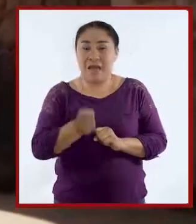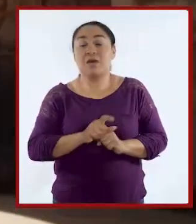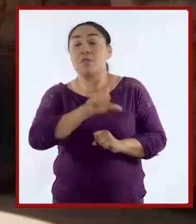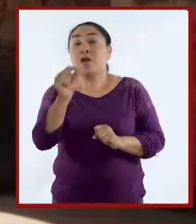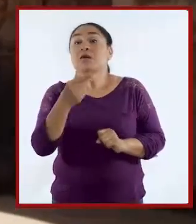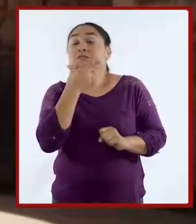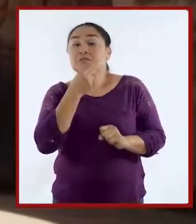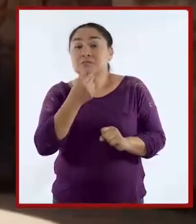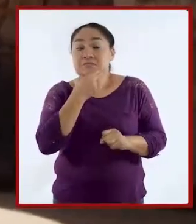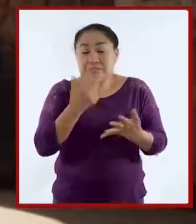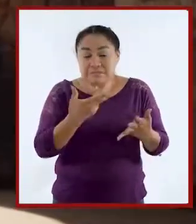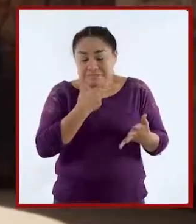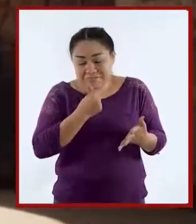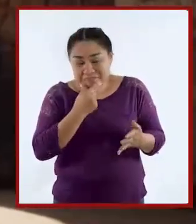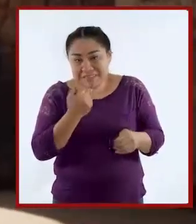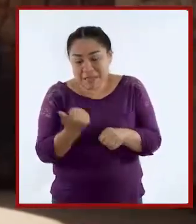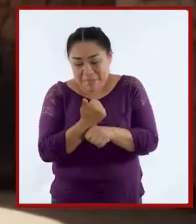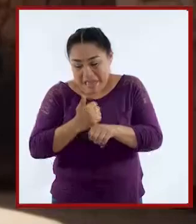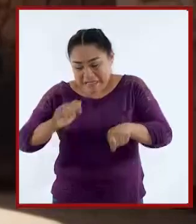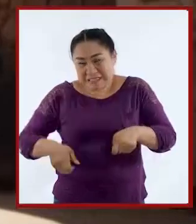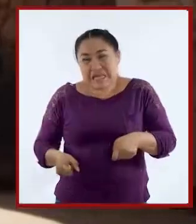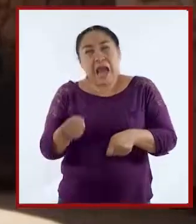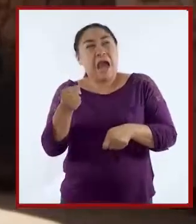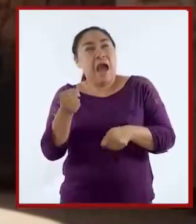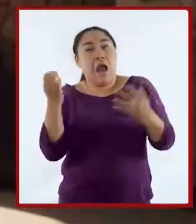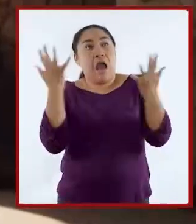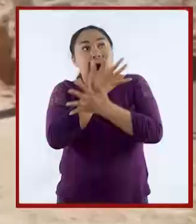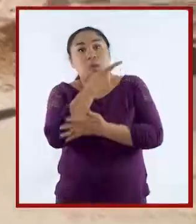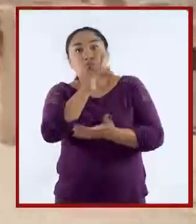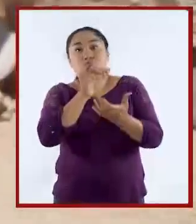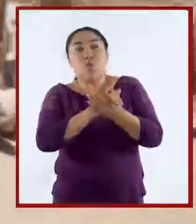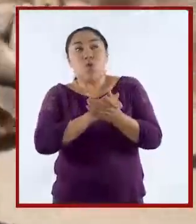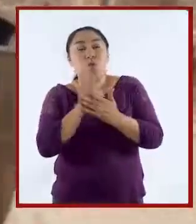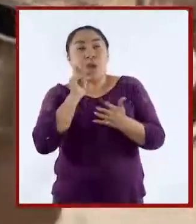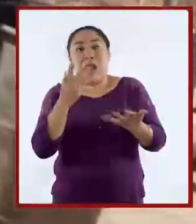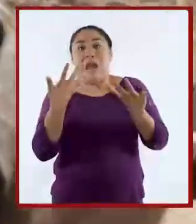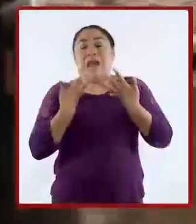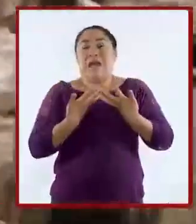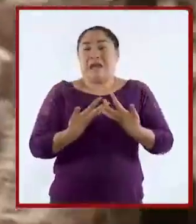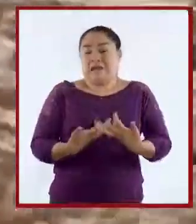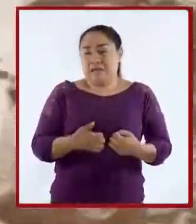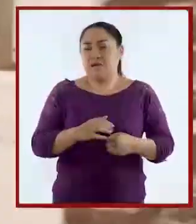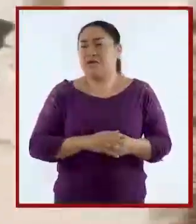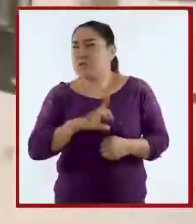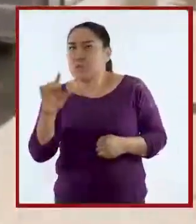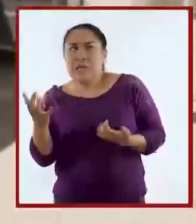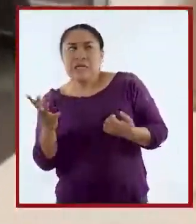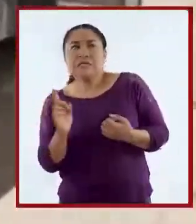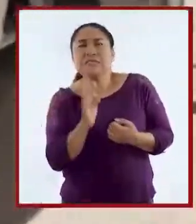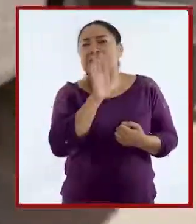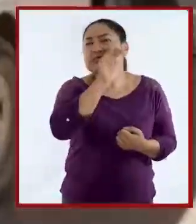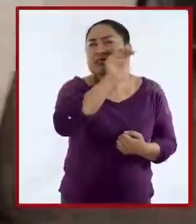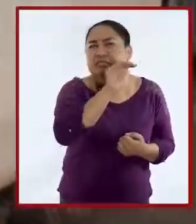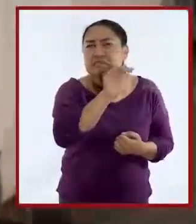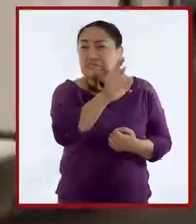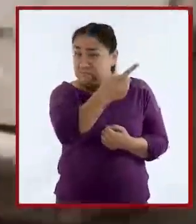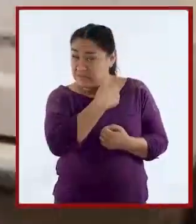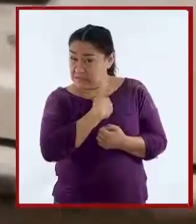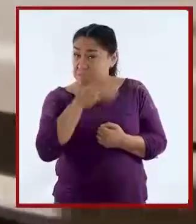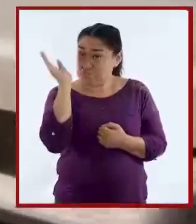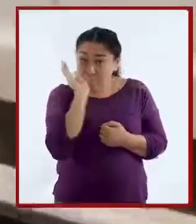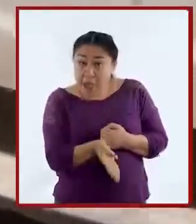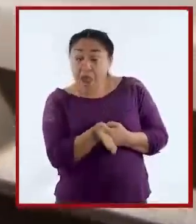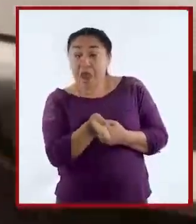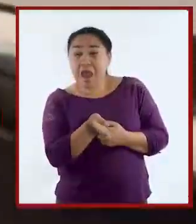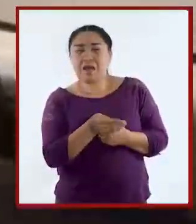y el señor pues ya traía los zapatos en la mano, pero ve a la señora y se espanta y no hallando qué decirle pregunta, viejita, ¿me